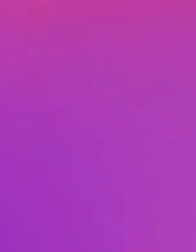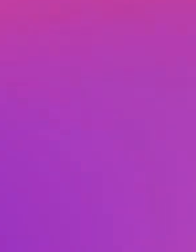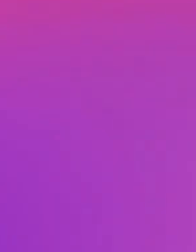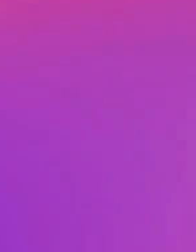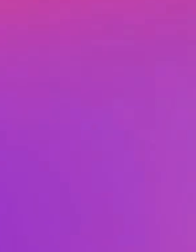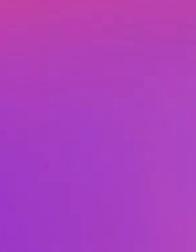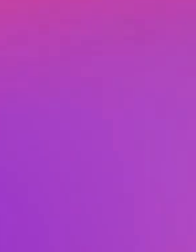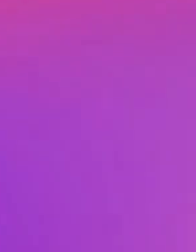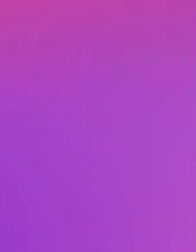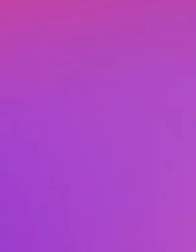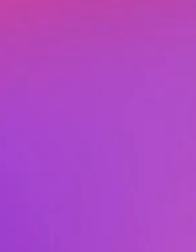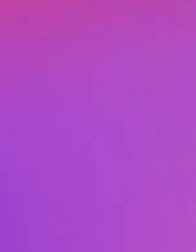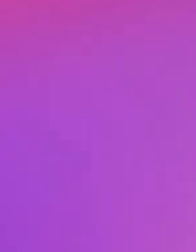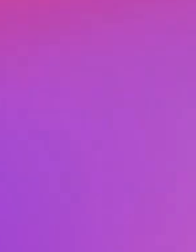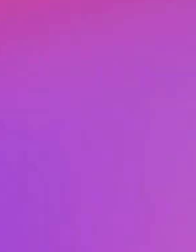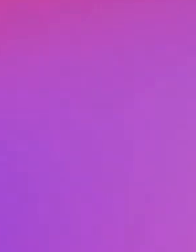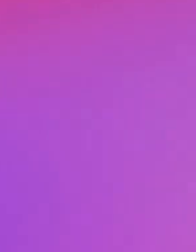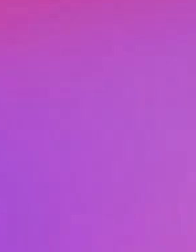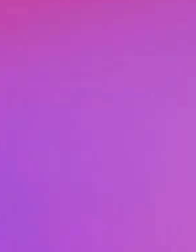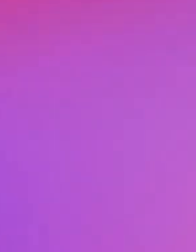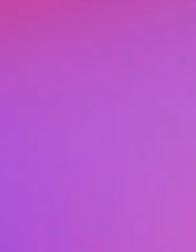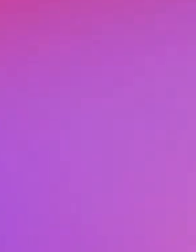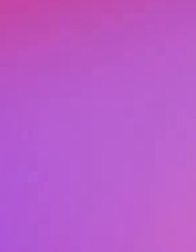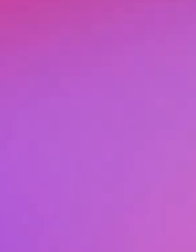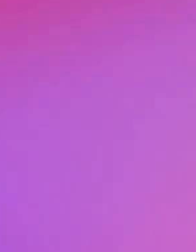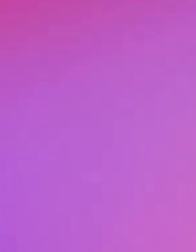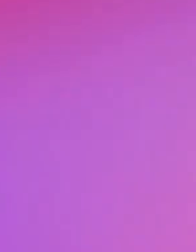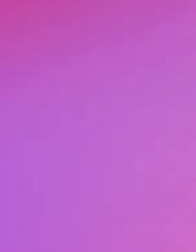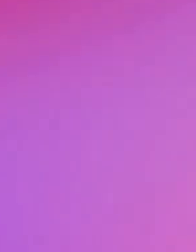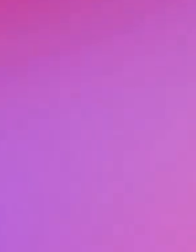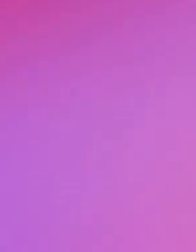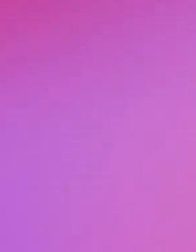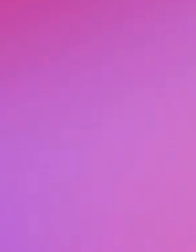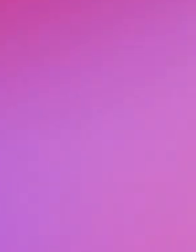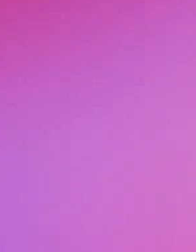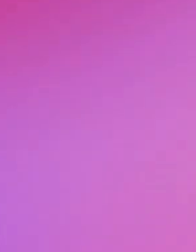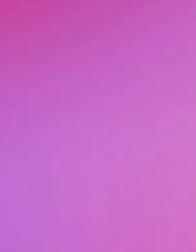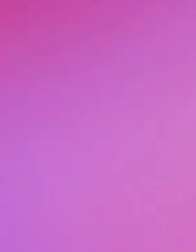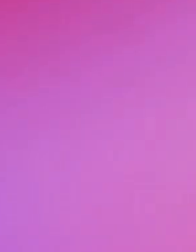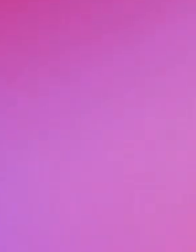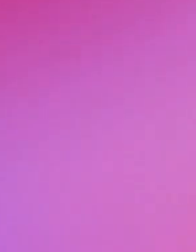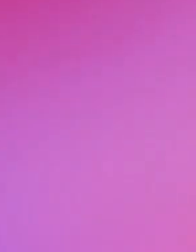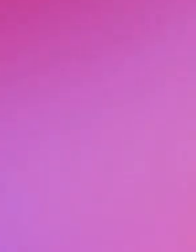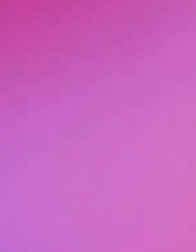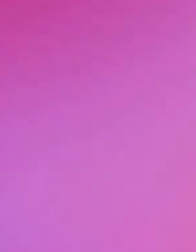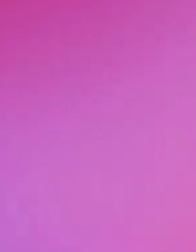conalitec.cep.gov.mx. Y recuerda que también cuentas con el sitio